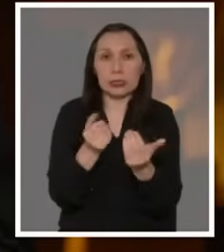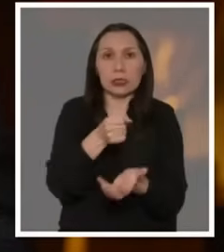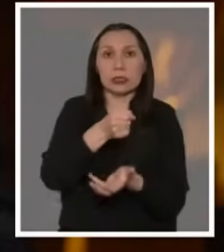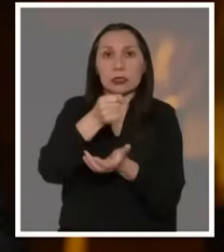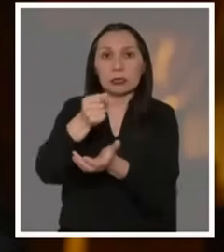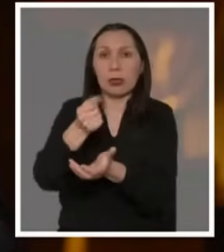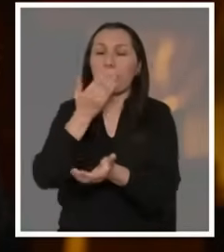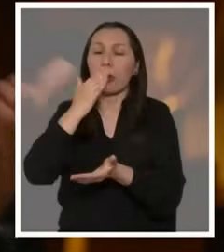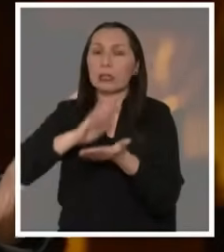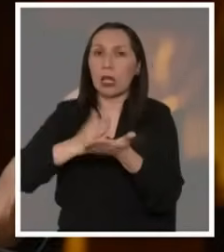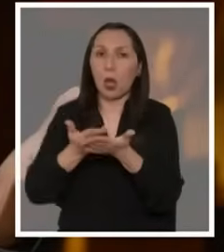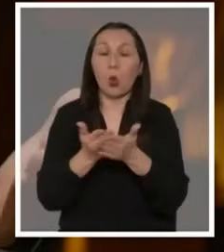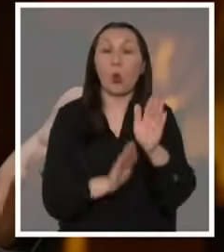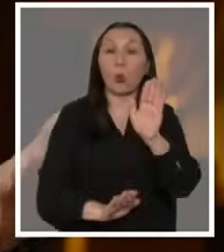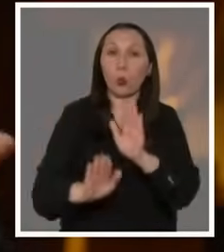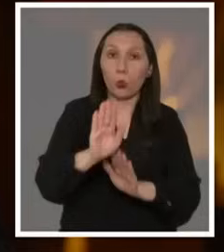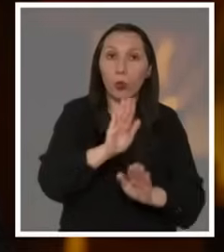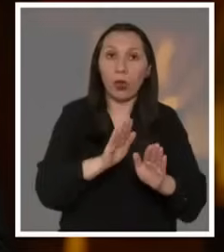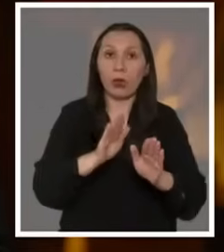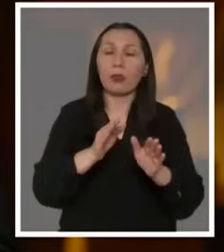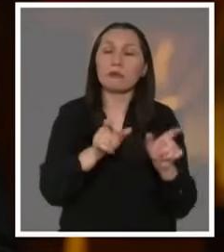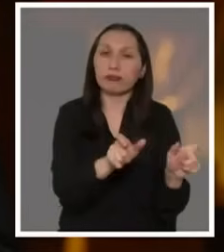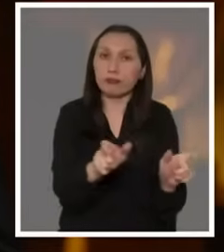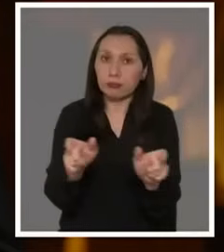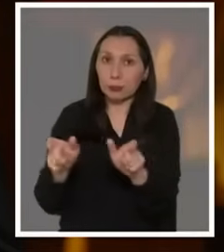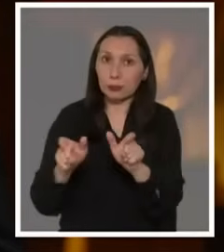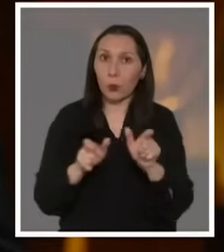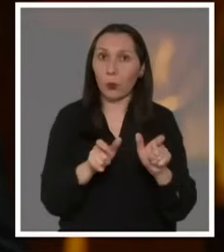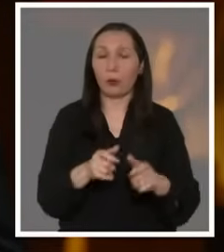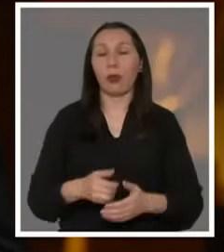dar mejor salud, cuidados y seguridad.